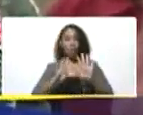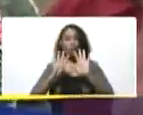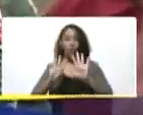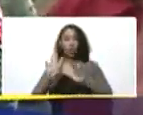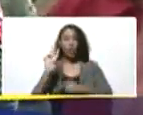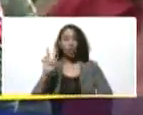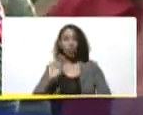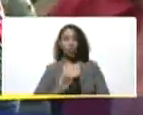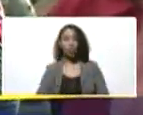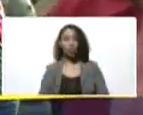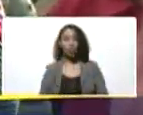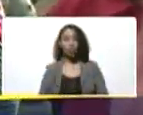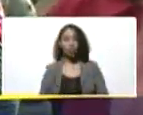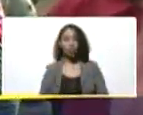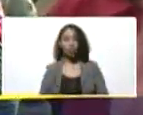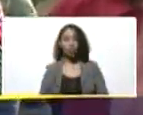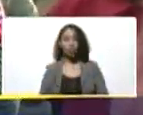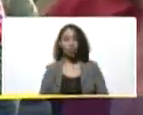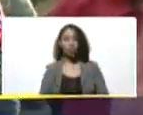1992.